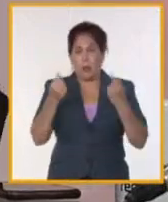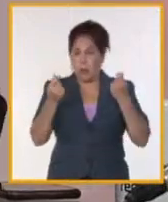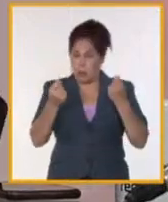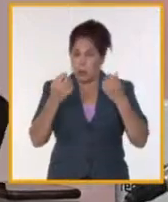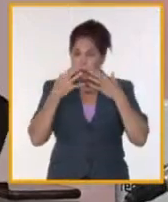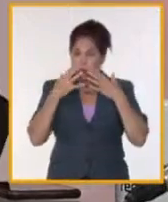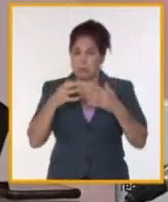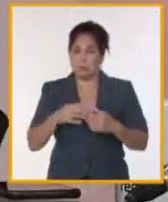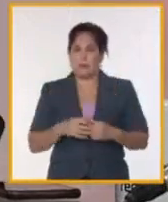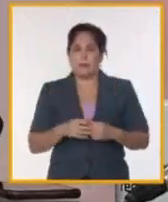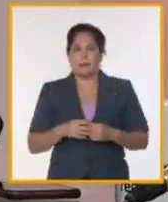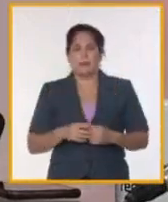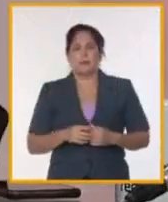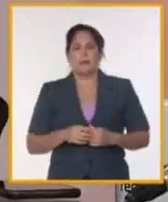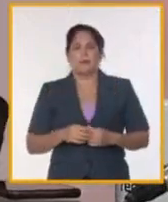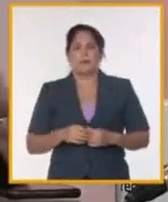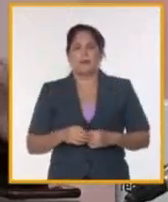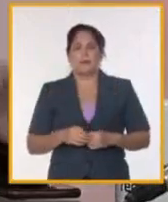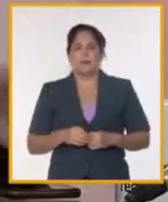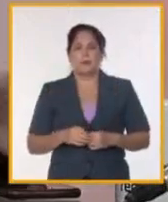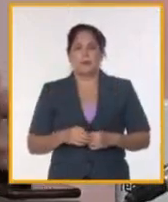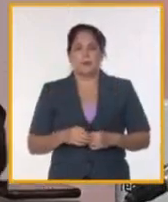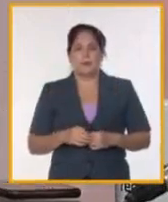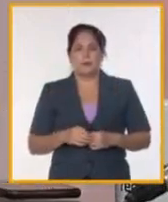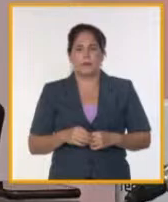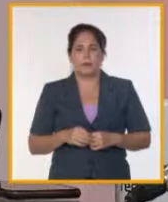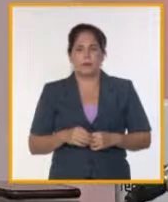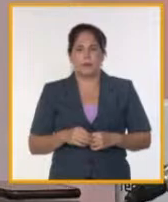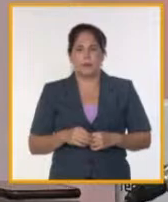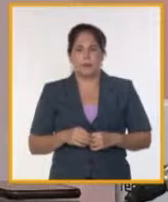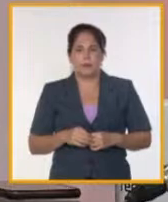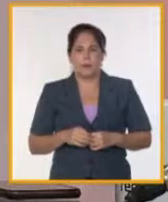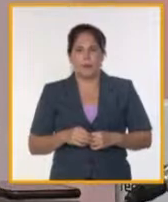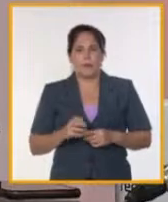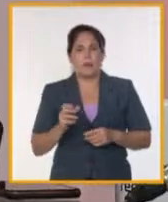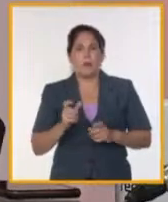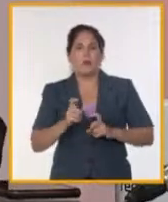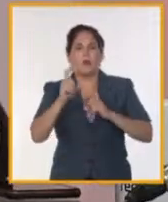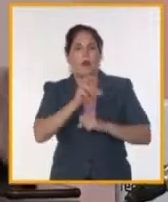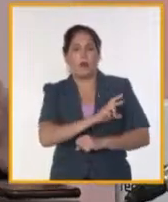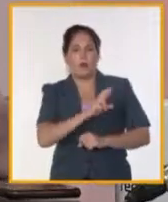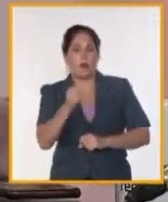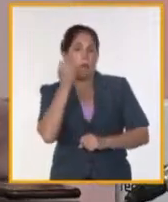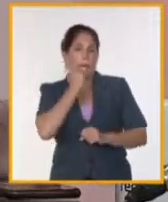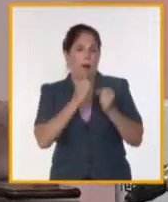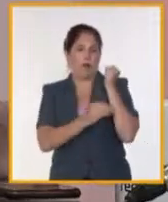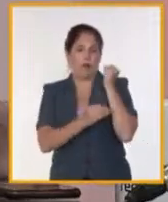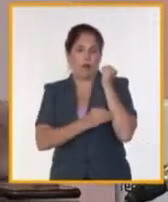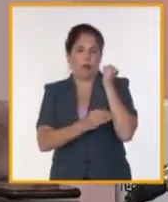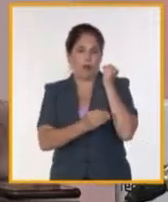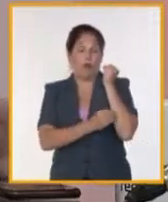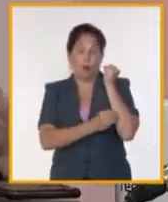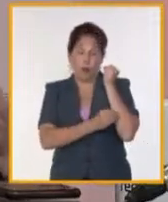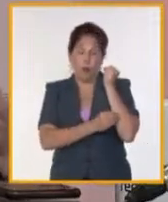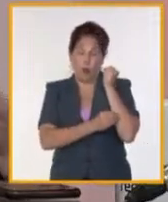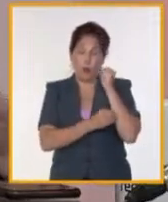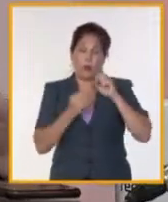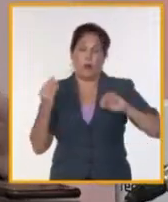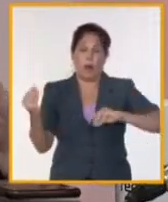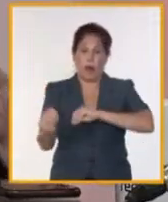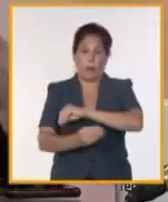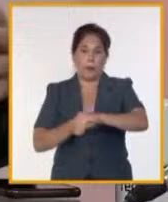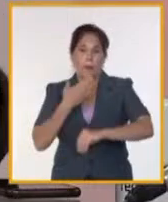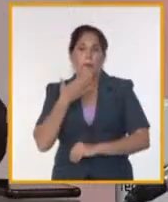cubana. Un sector que a lo largo de la revolución pues se fue fortaleciendo y también se fue transformando.